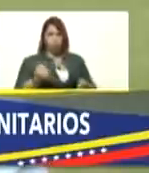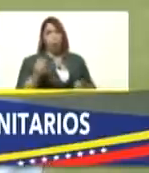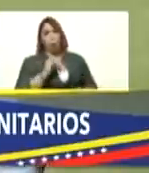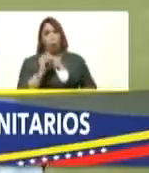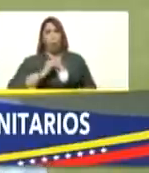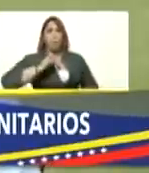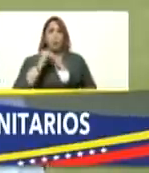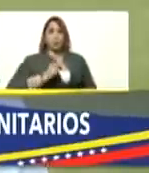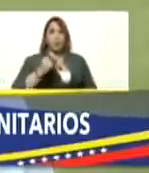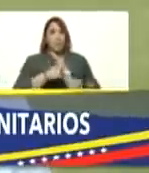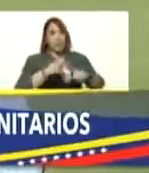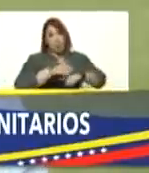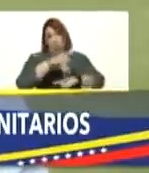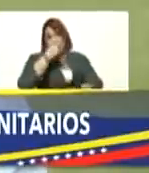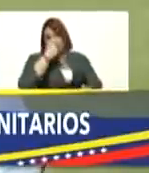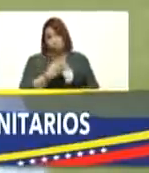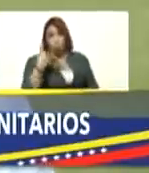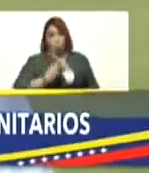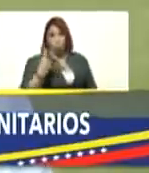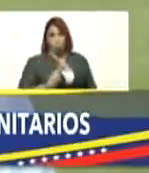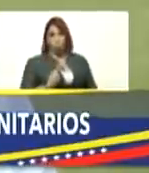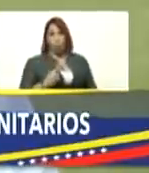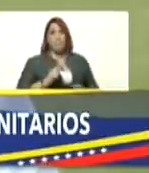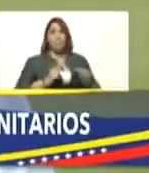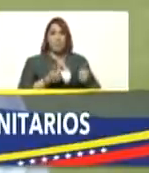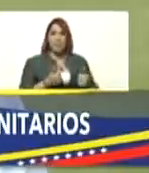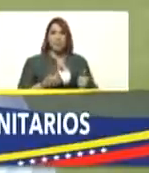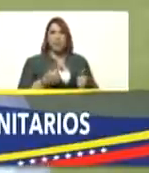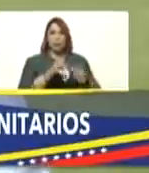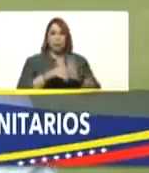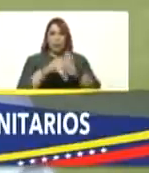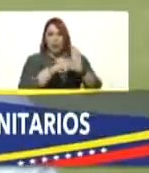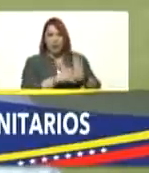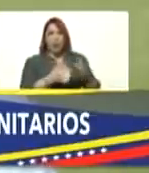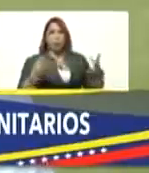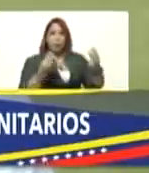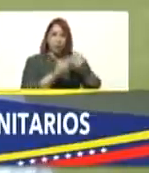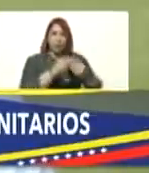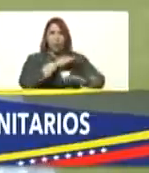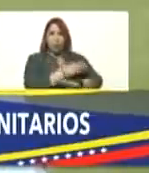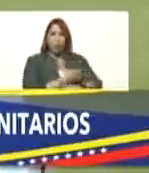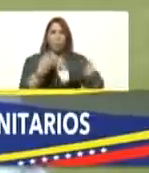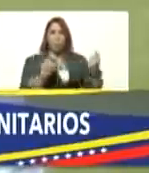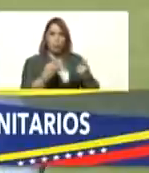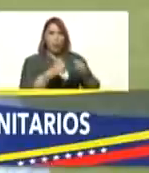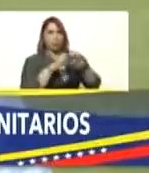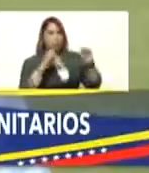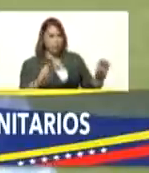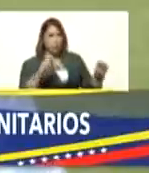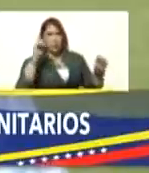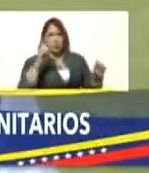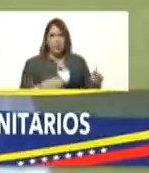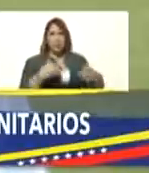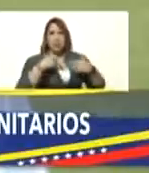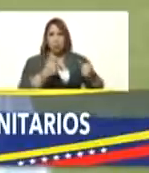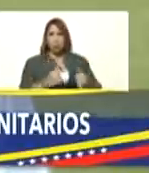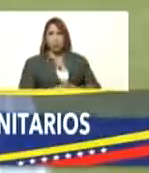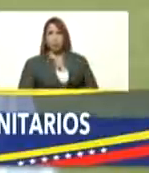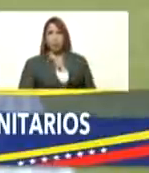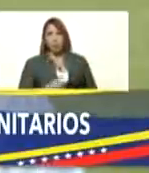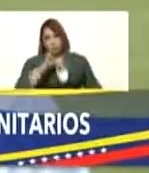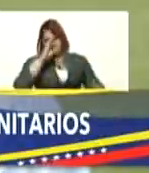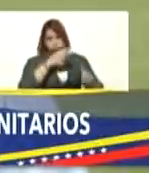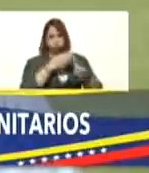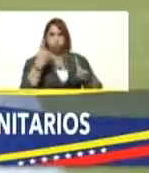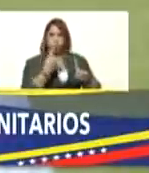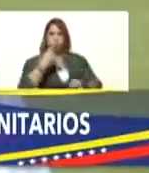empieza a matraquear. Si el policía está acompañado por el poder popular, está acompañado por la educación, está acompañado por la salud, entonces el enfoque no es